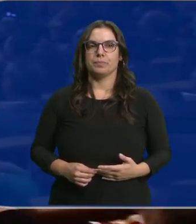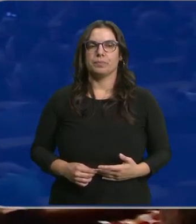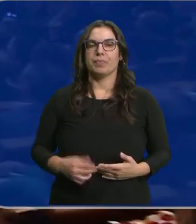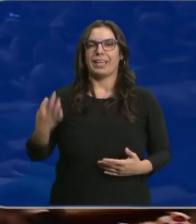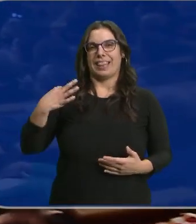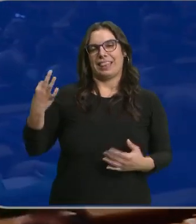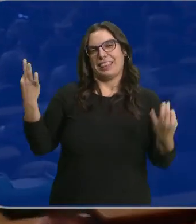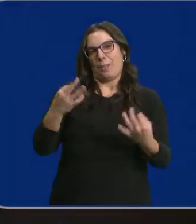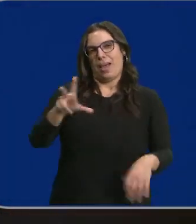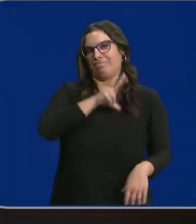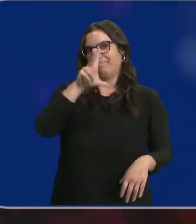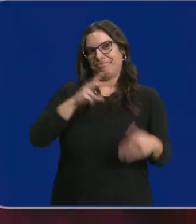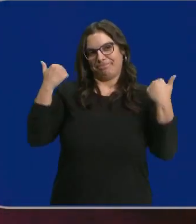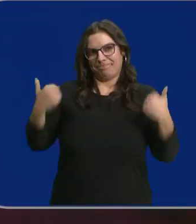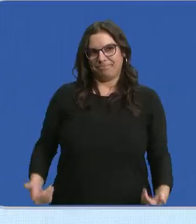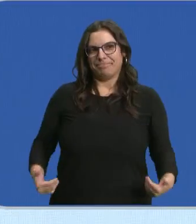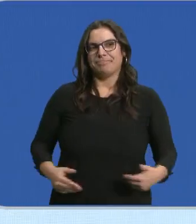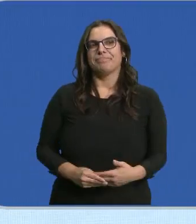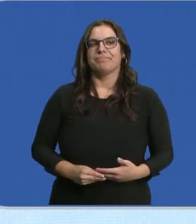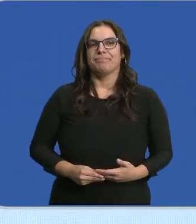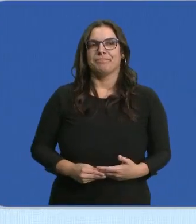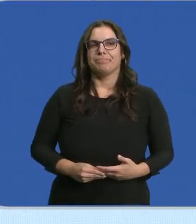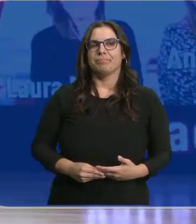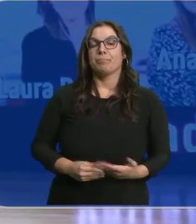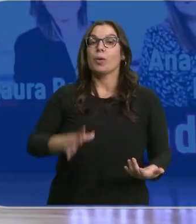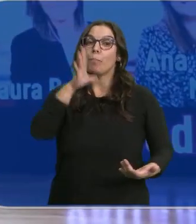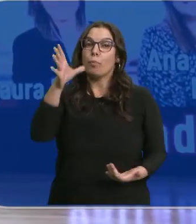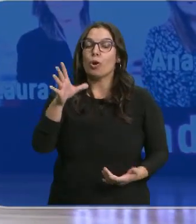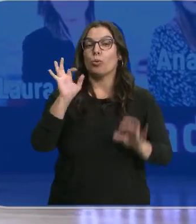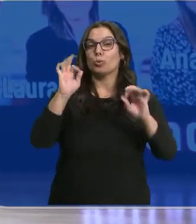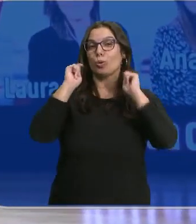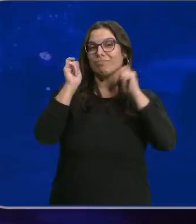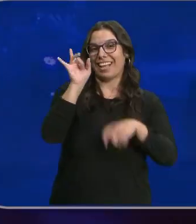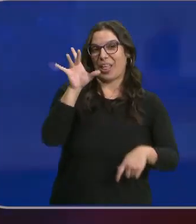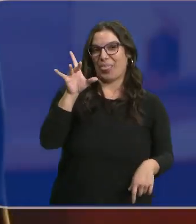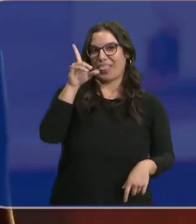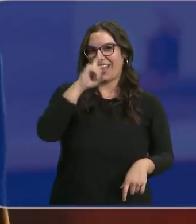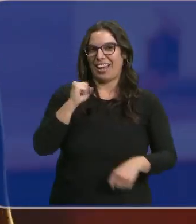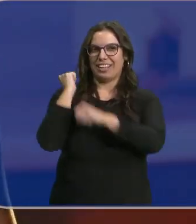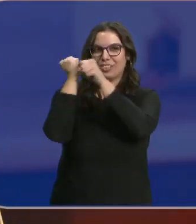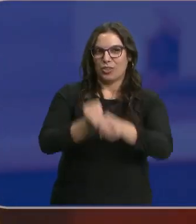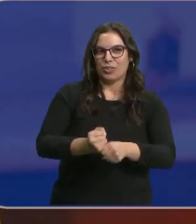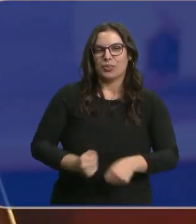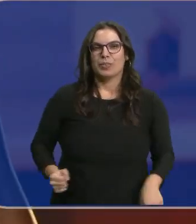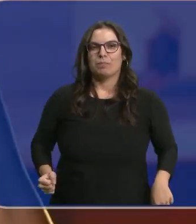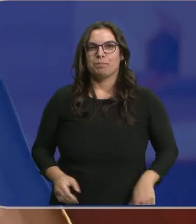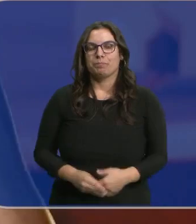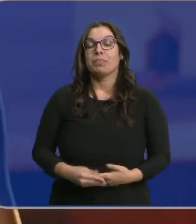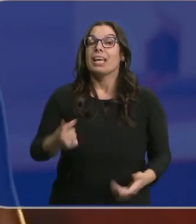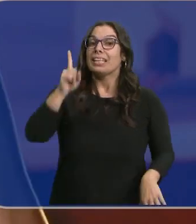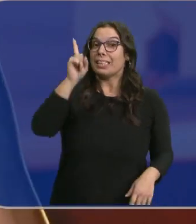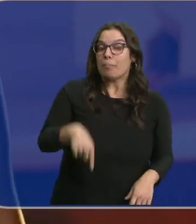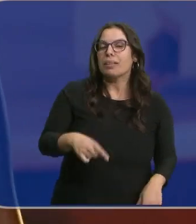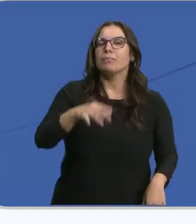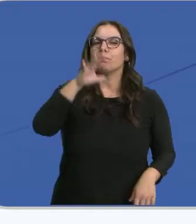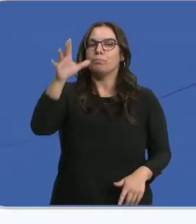Había que vestirse de gala. Bienvenidos a vuestra casa. Y no solo porque cumplimos 15 años. ¿Cómo están? Muy buenas noches. También